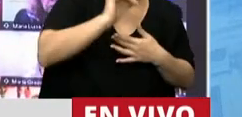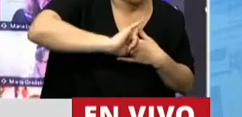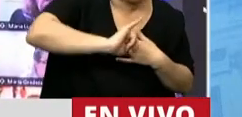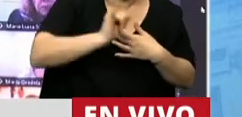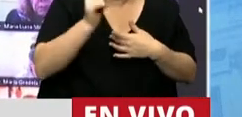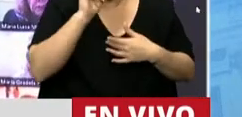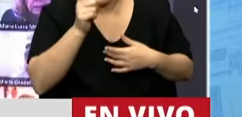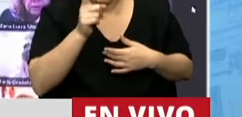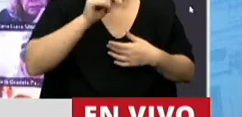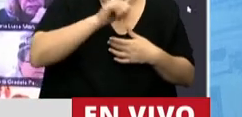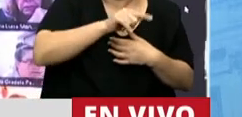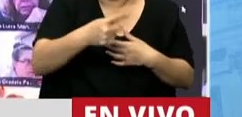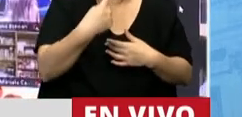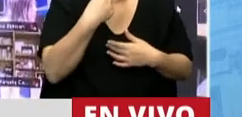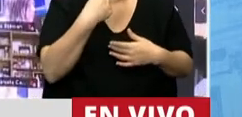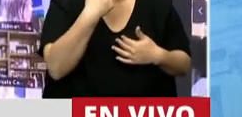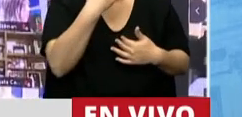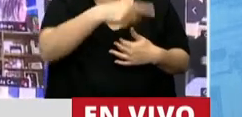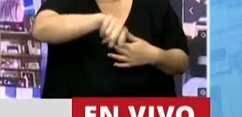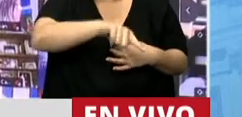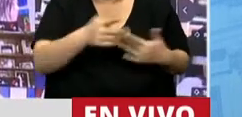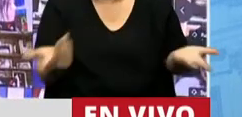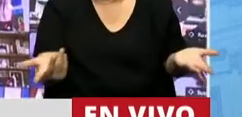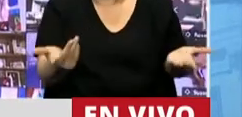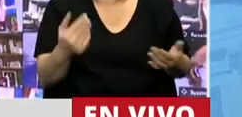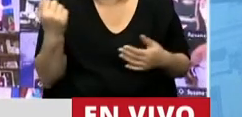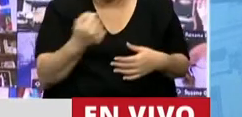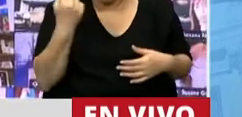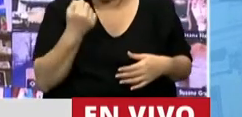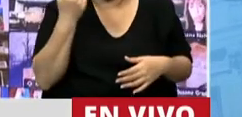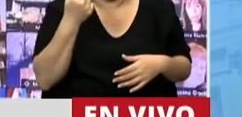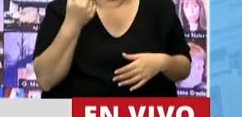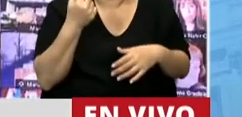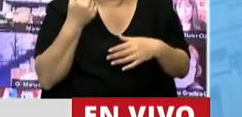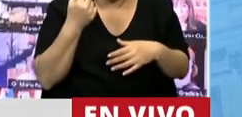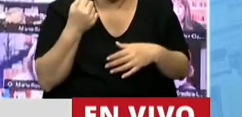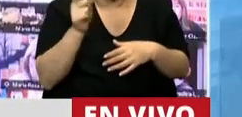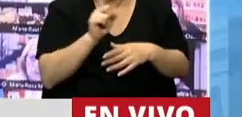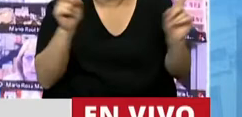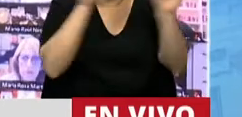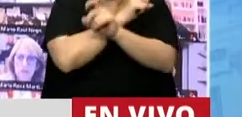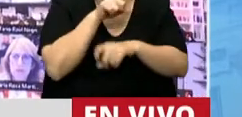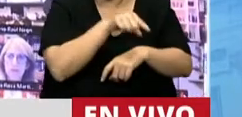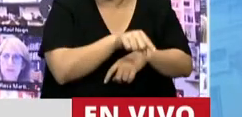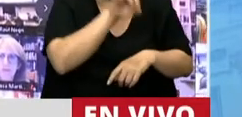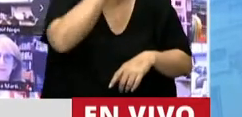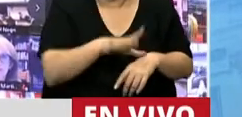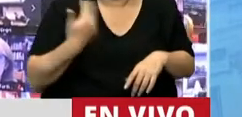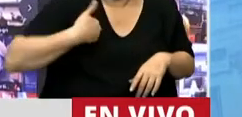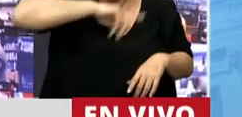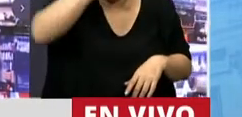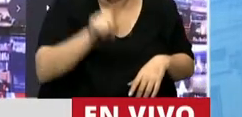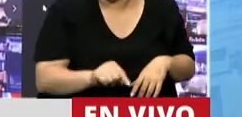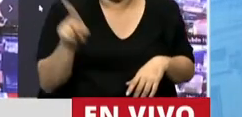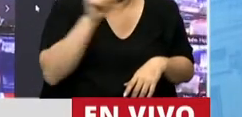los riesgos y obrar en consecuencia. Hay que recalcar que no es solamente un problema de la Argentina, sino que es un